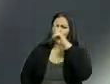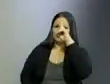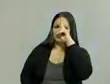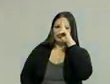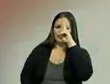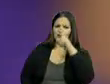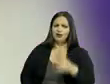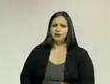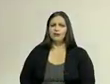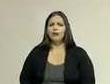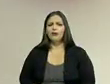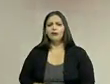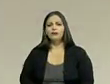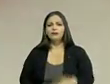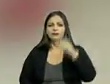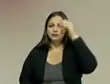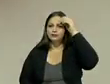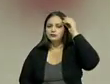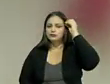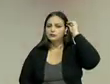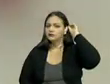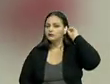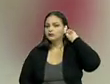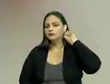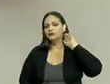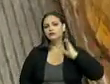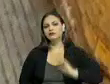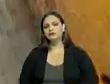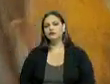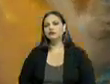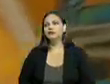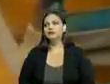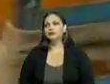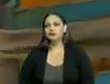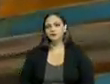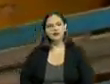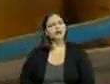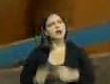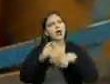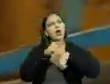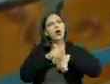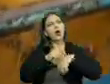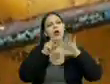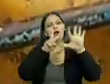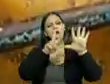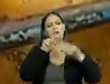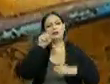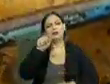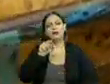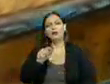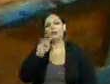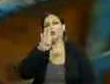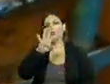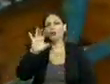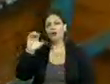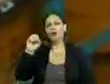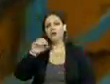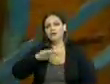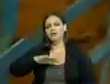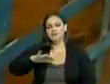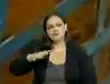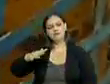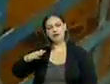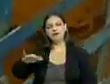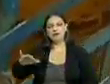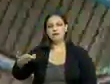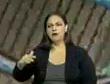sus genitales. Cuando hizo el cambio de gas, era como 7:40 por ahí. Me fue a pedir un playo para que el hombre aflojara